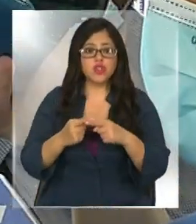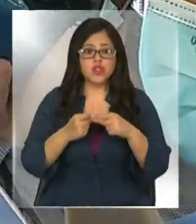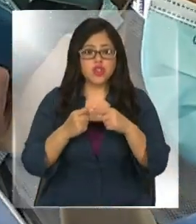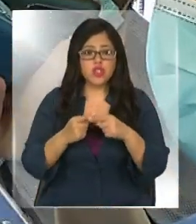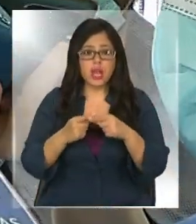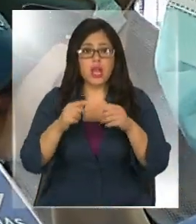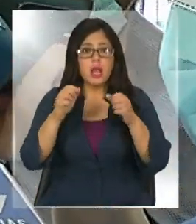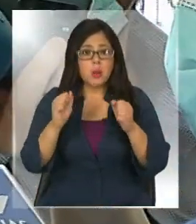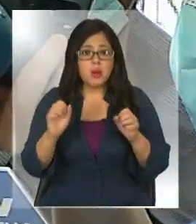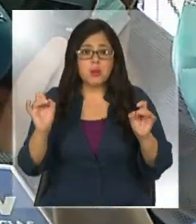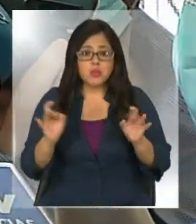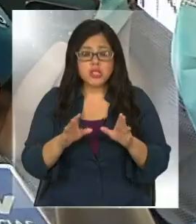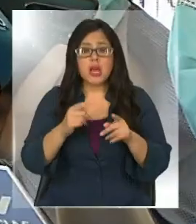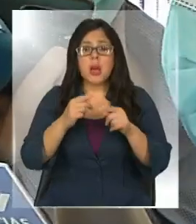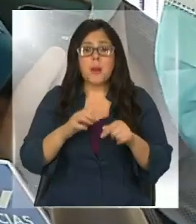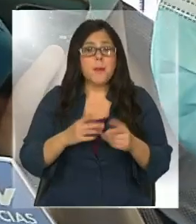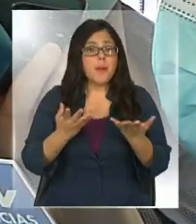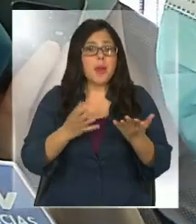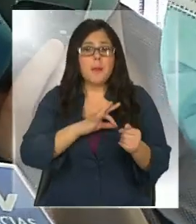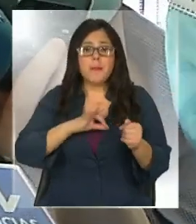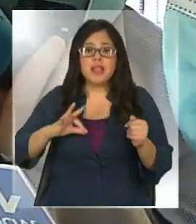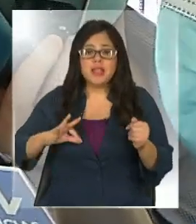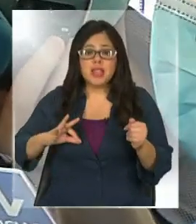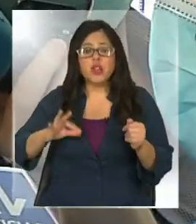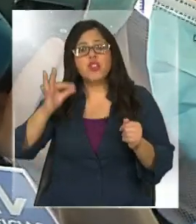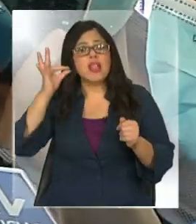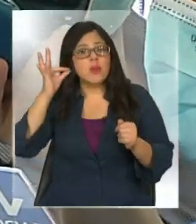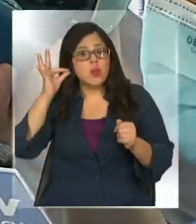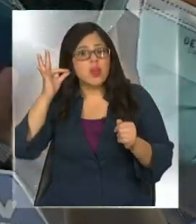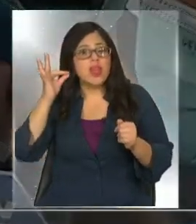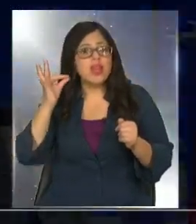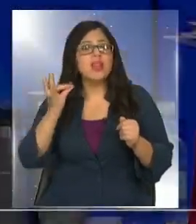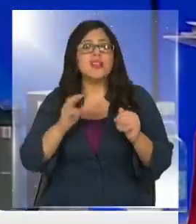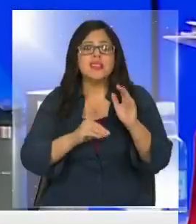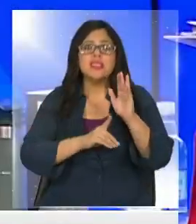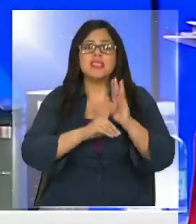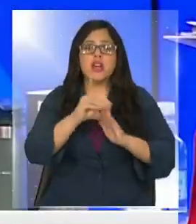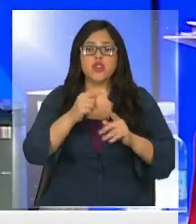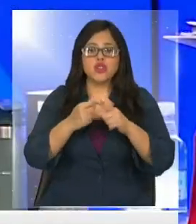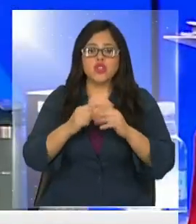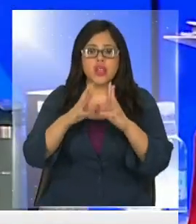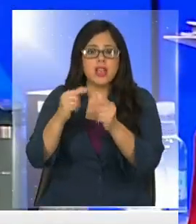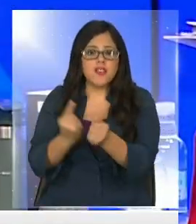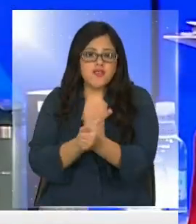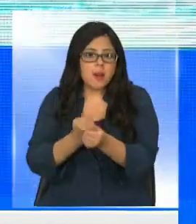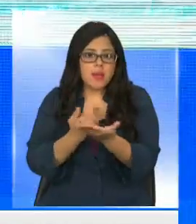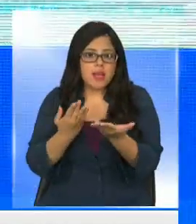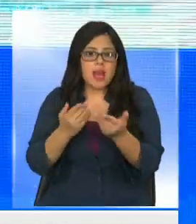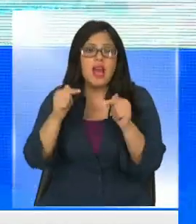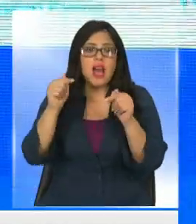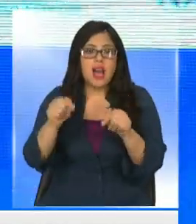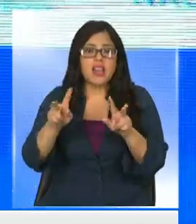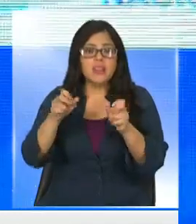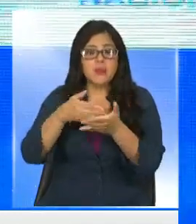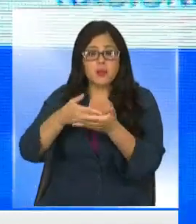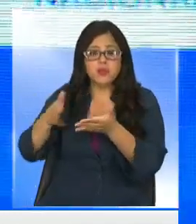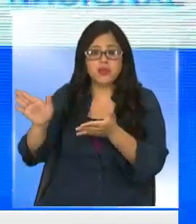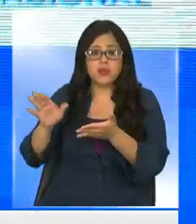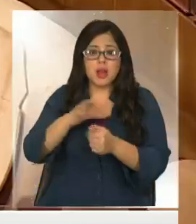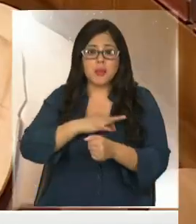llamarse ministerio de la mujer desarrollo social la familia y lo encabezamos con un ministerio la mujer la eliminación del ministerio de la mujer